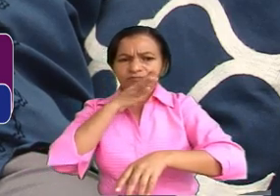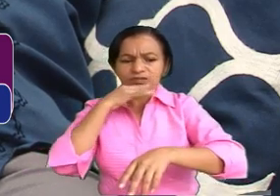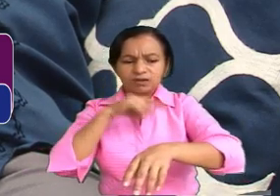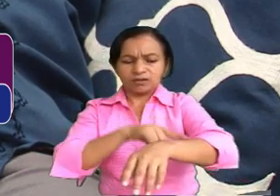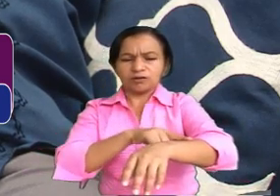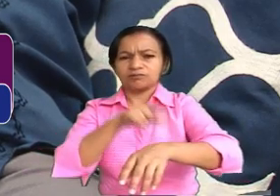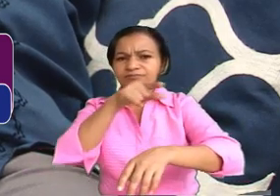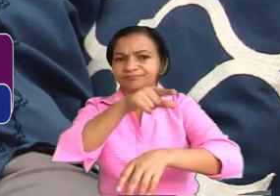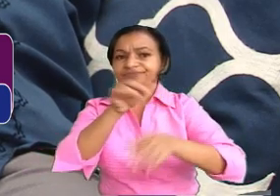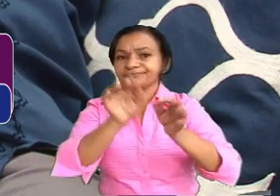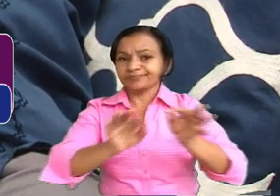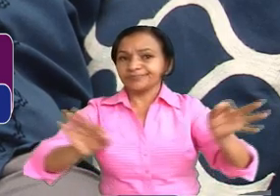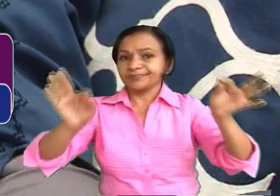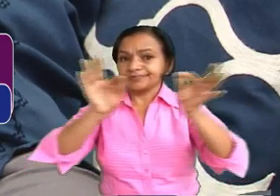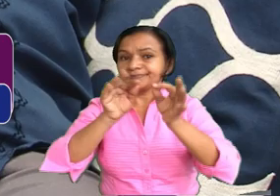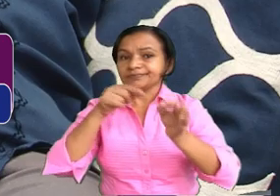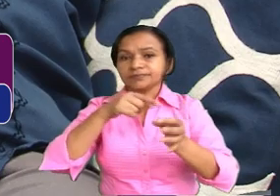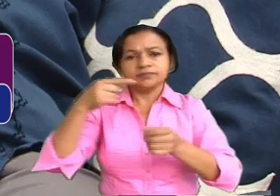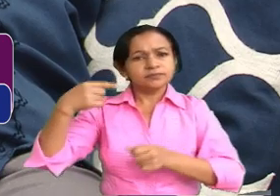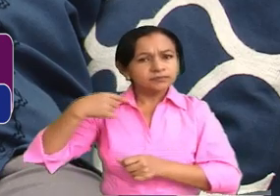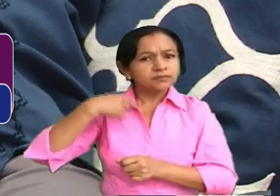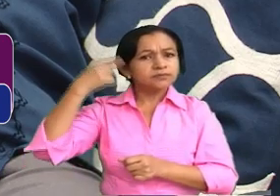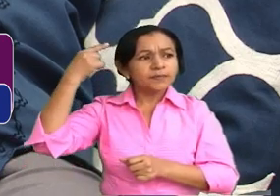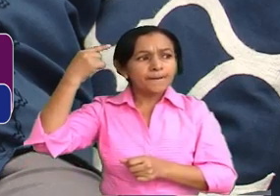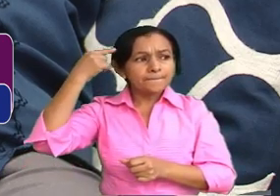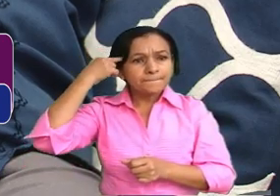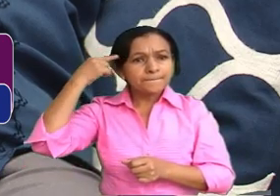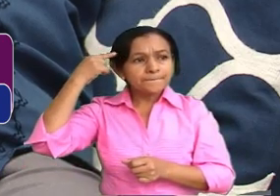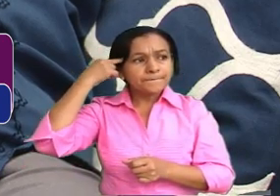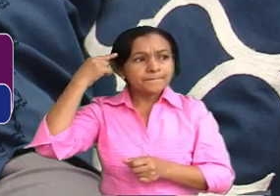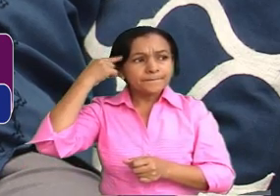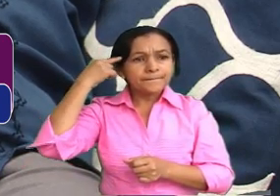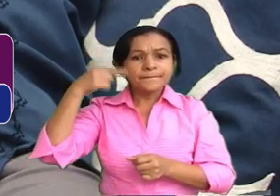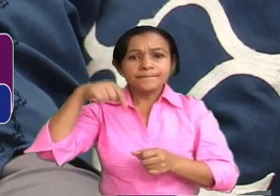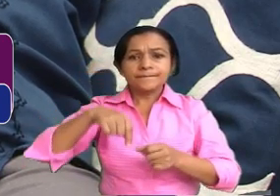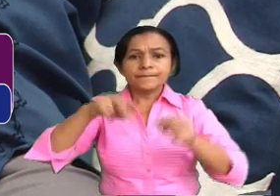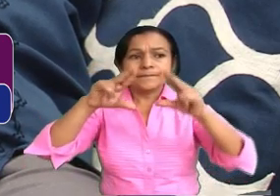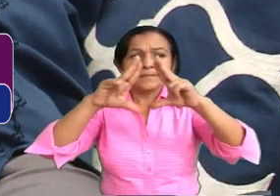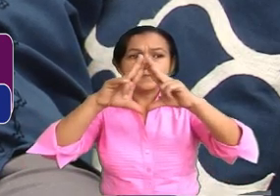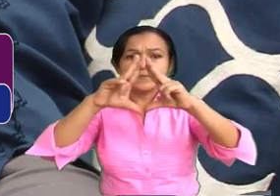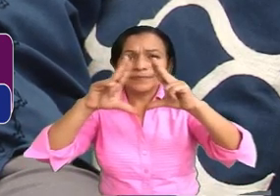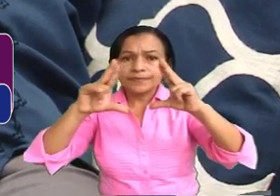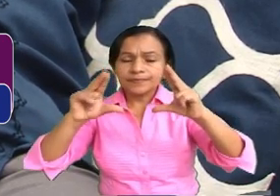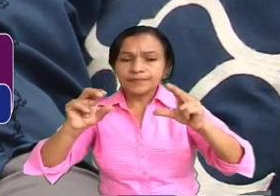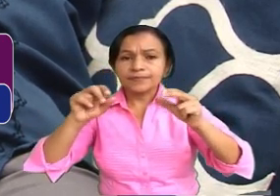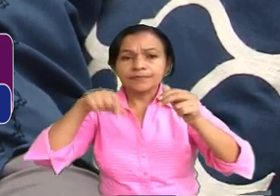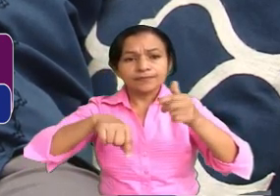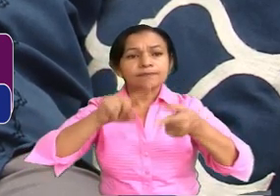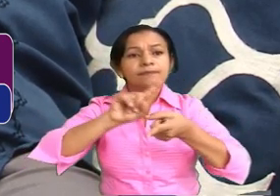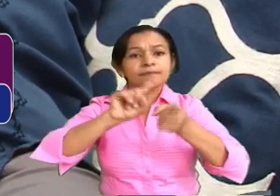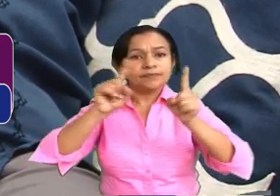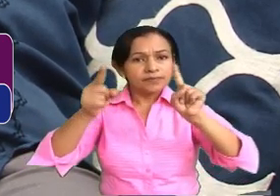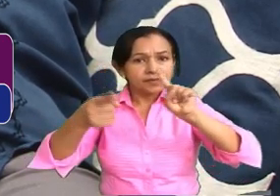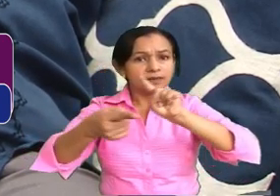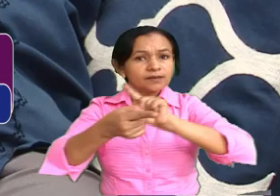determinante. Y yo considero de que en Nicaragua hemos venido superando